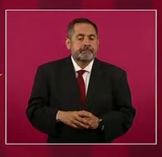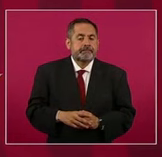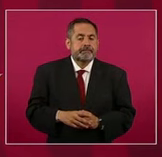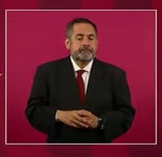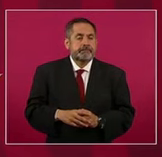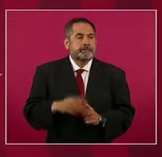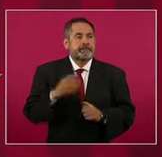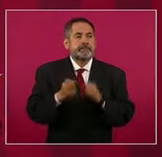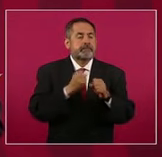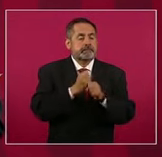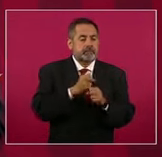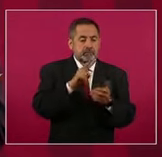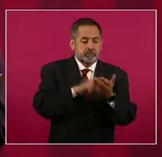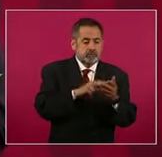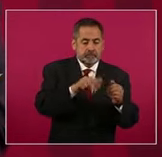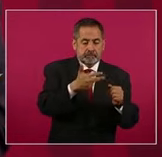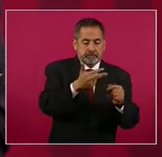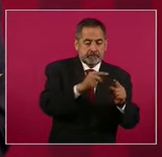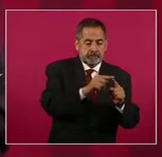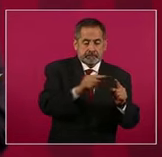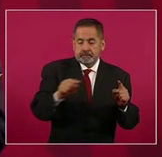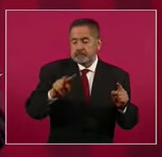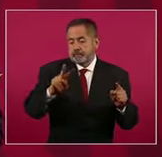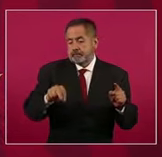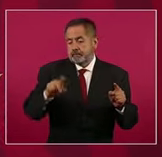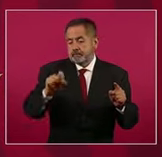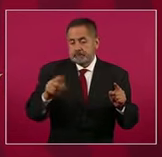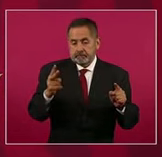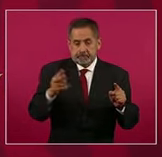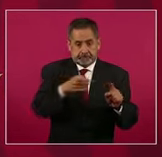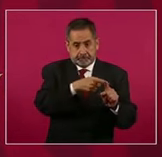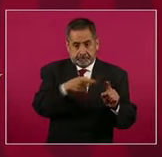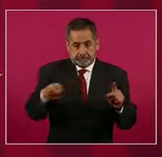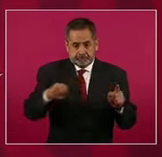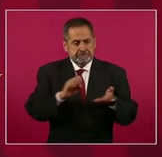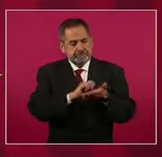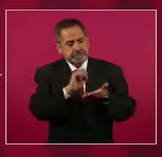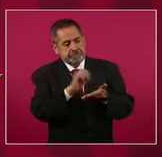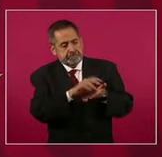entre el año 2013 y el año 2022.